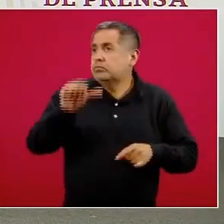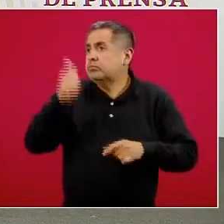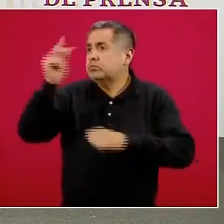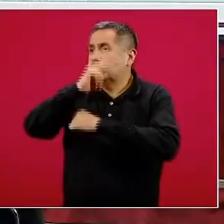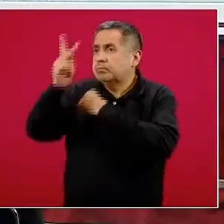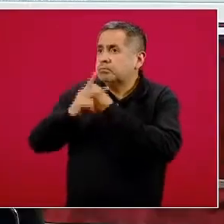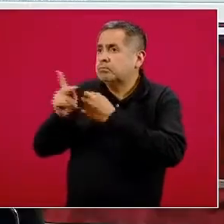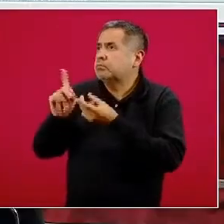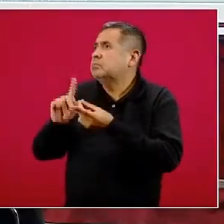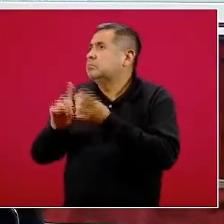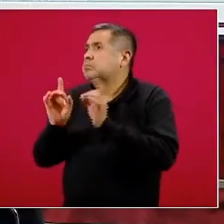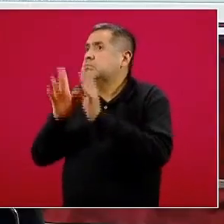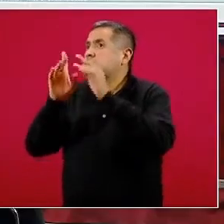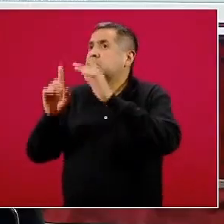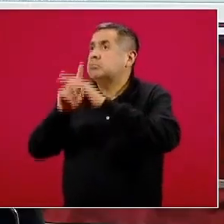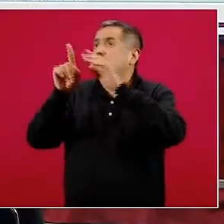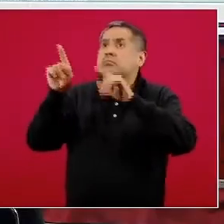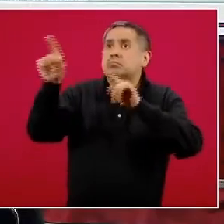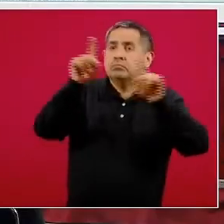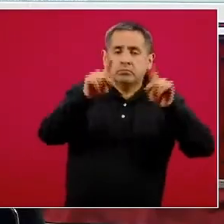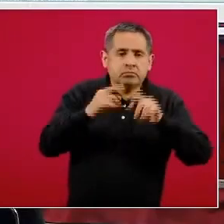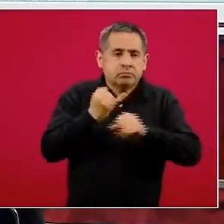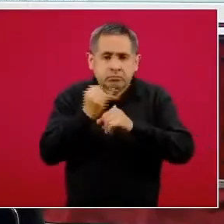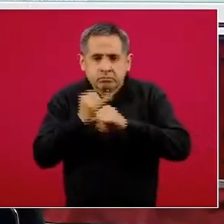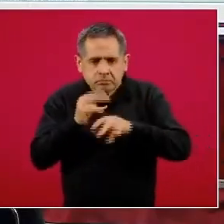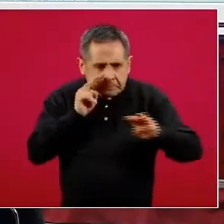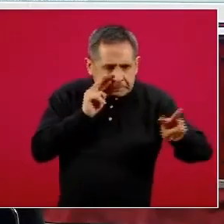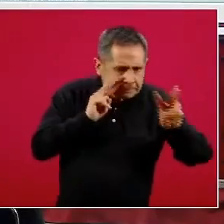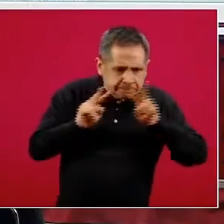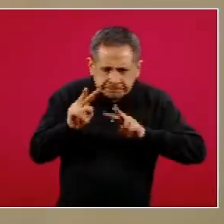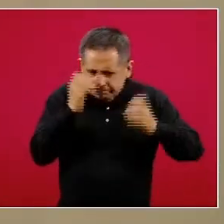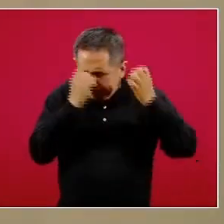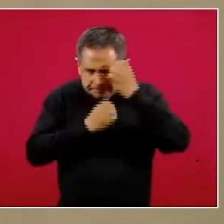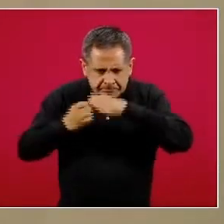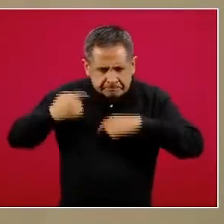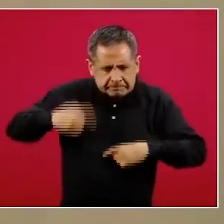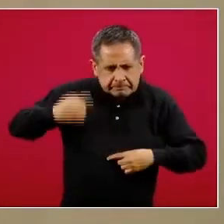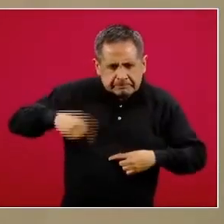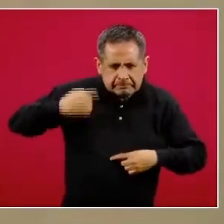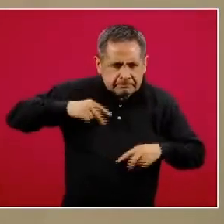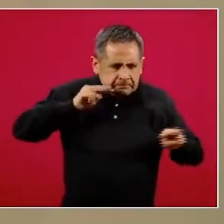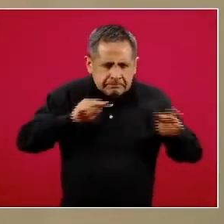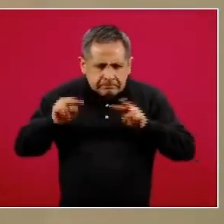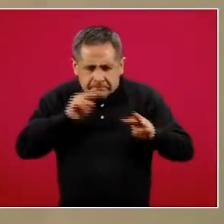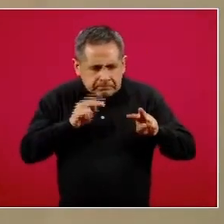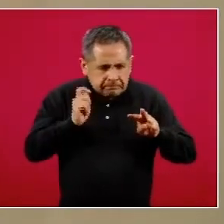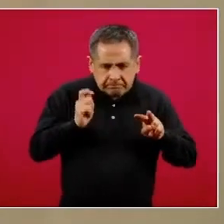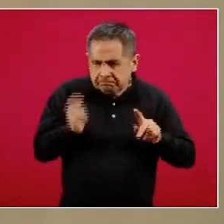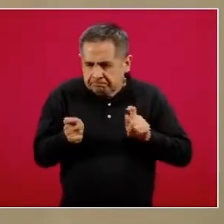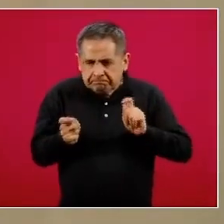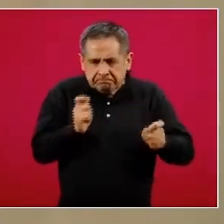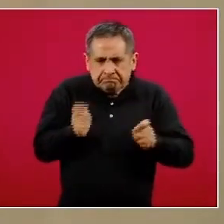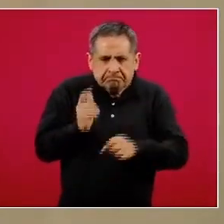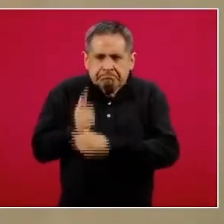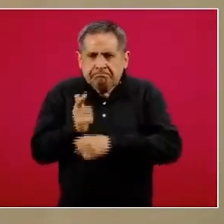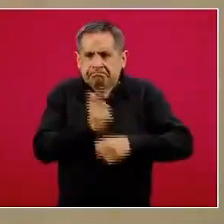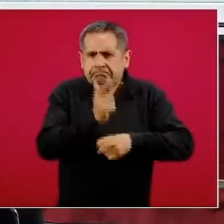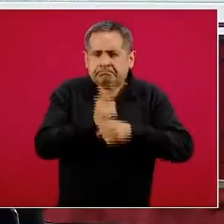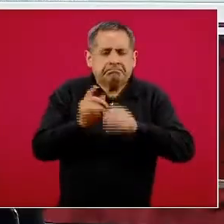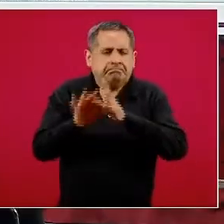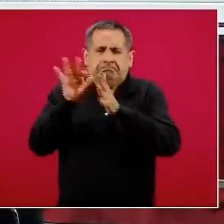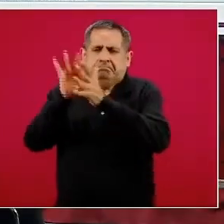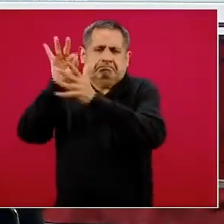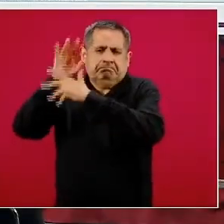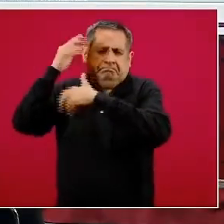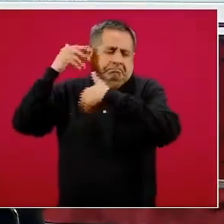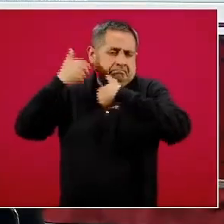también todas estas redes o noticias que también nos pueden orientar hacia alguna situación que esté ocurriendo. Damos